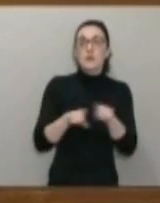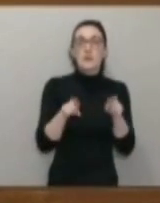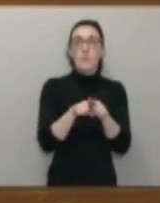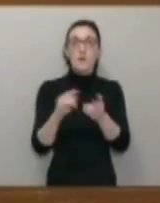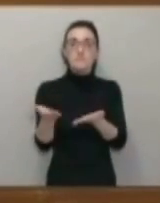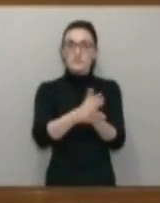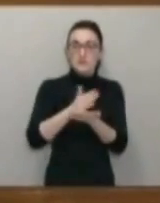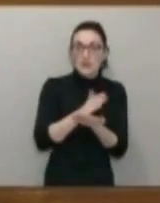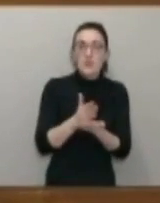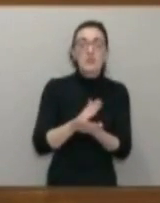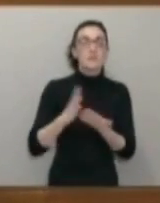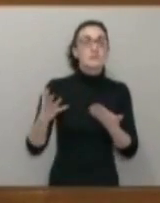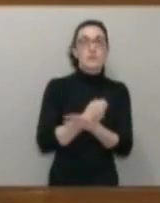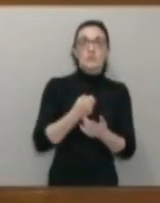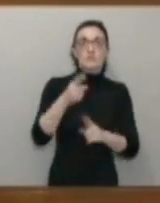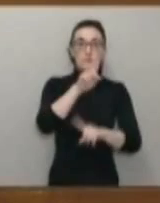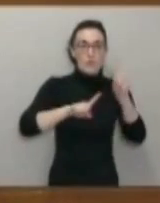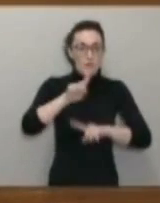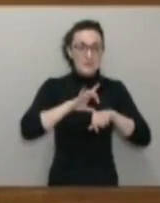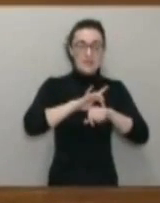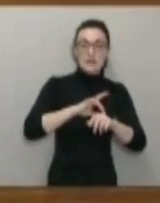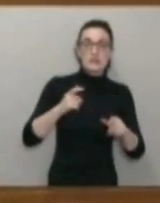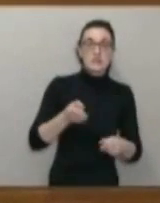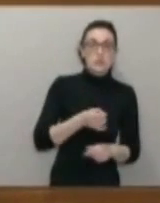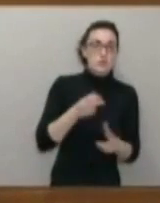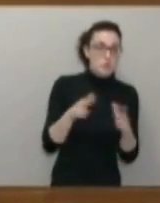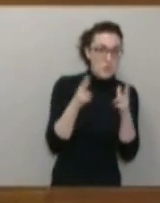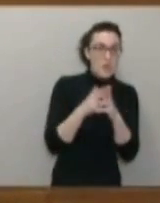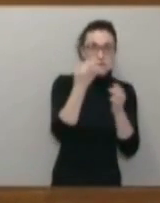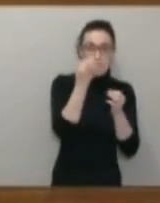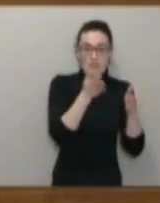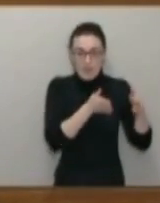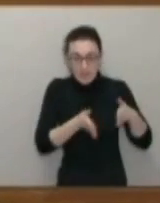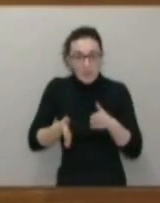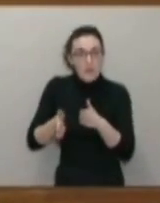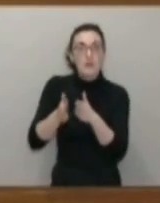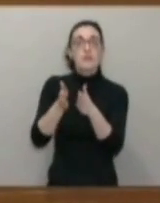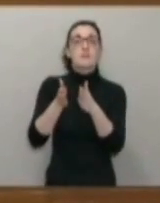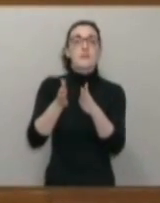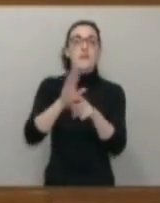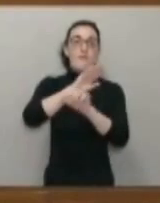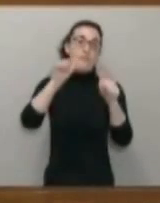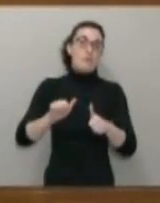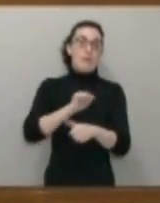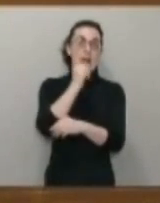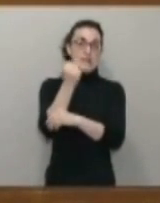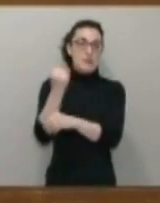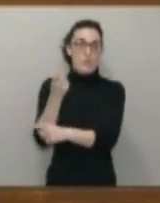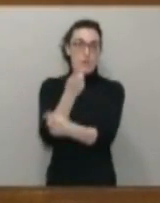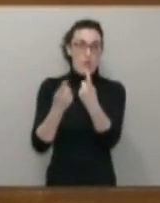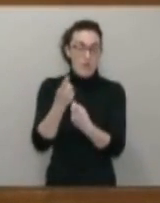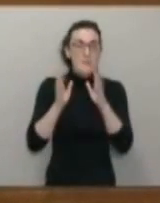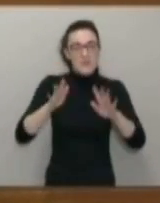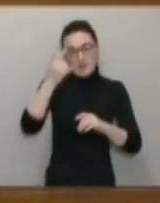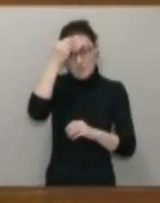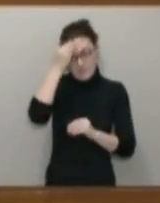intermediarios de todas aquellas inquietudes sociales de los agentes sociales que es evidente que hay que canalizar de forma institucional. Lo que creo